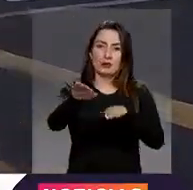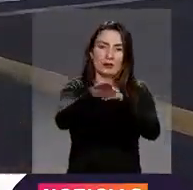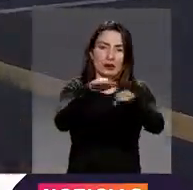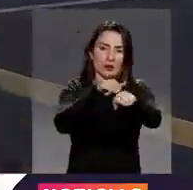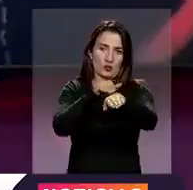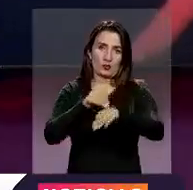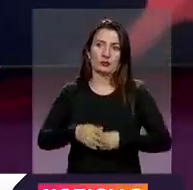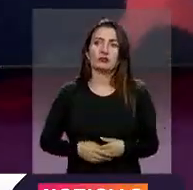placa